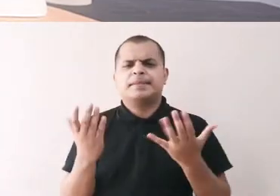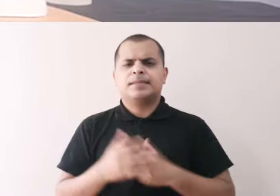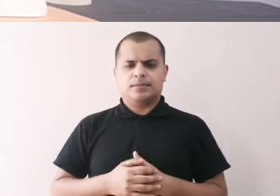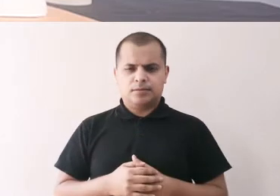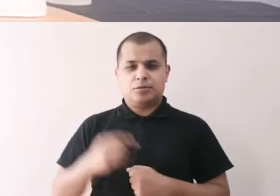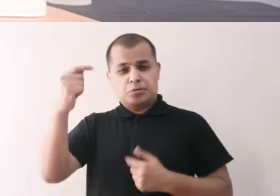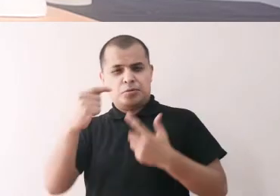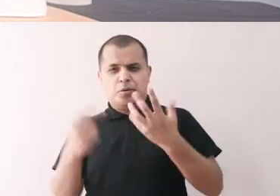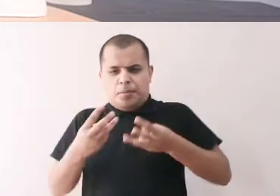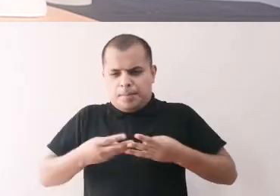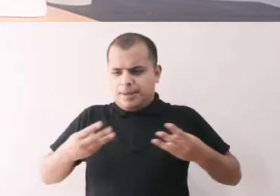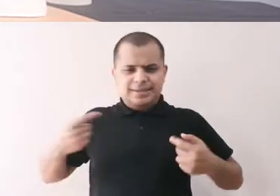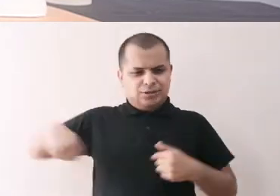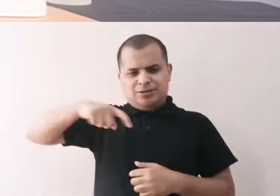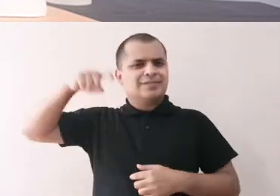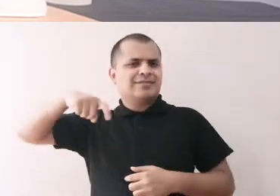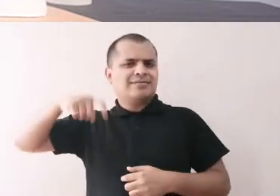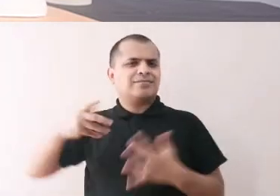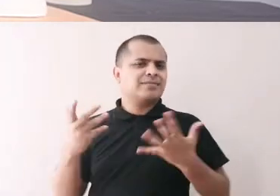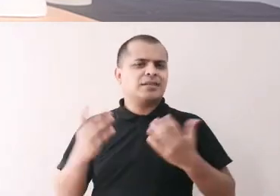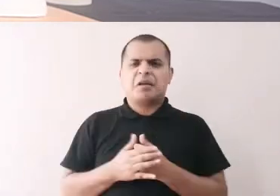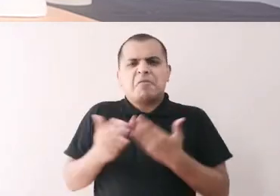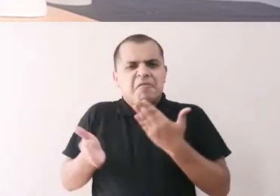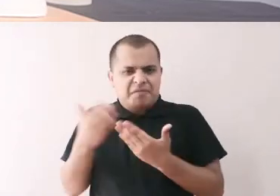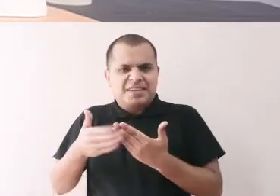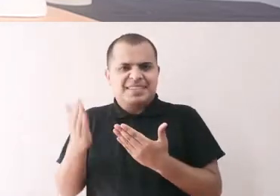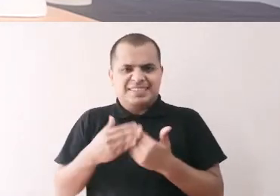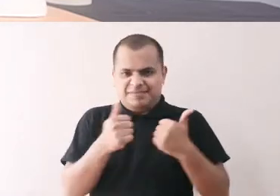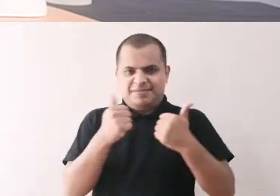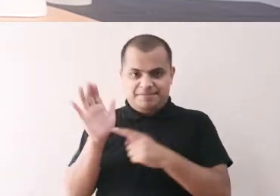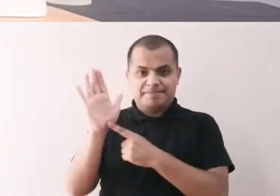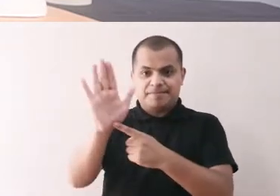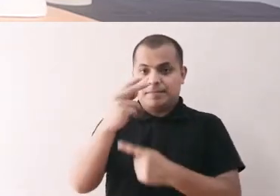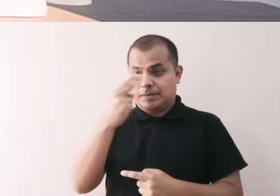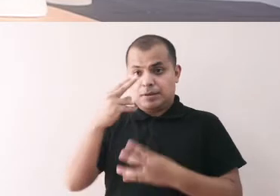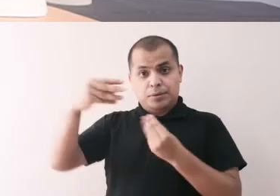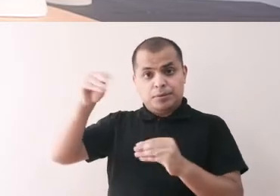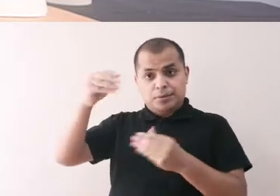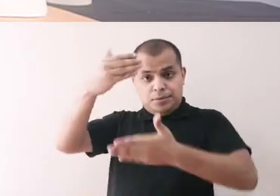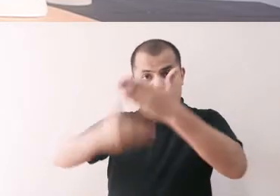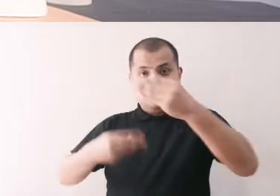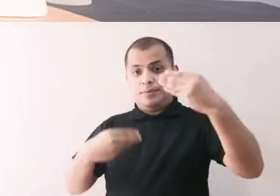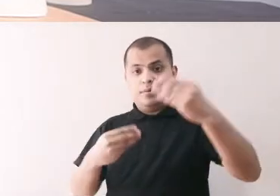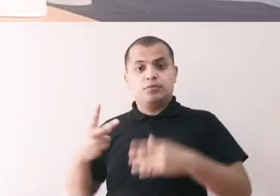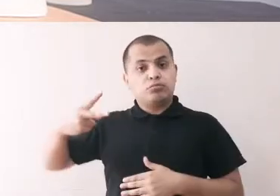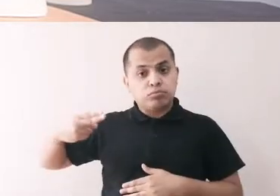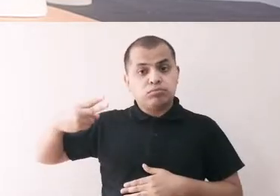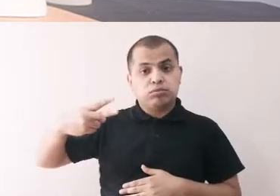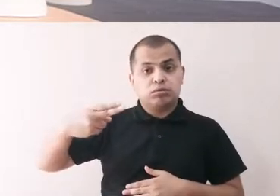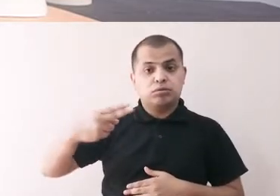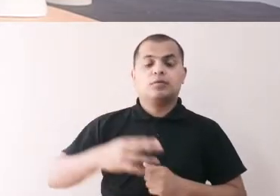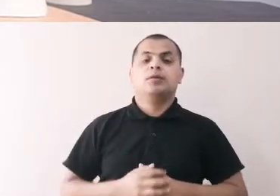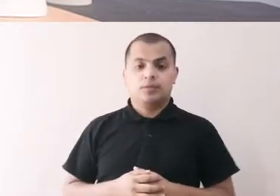necesitar o cuáles son los materiales que vamos a necesitar? Súper simples y muy facilitos. Cartulina, una